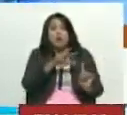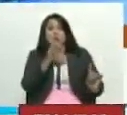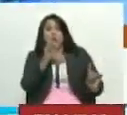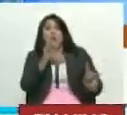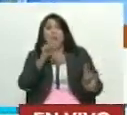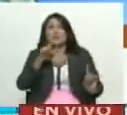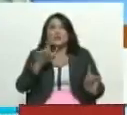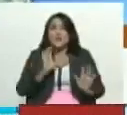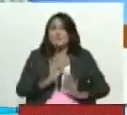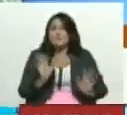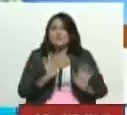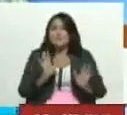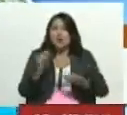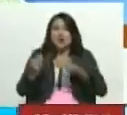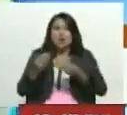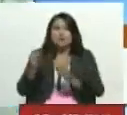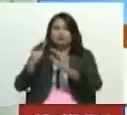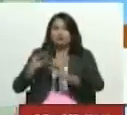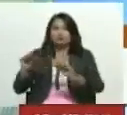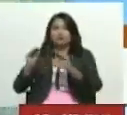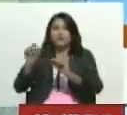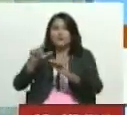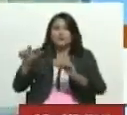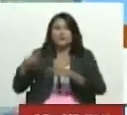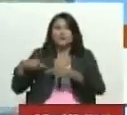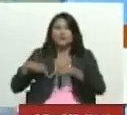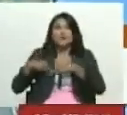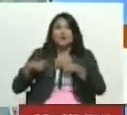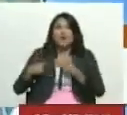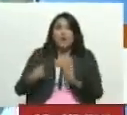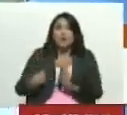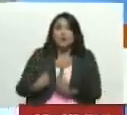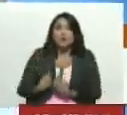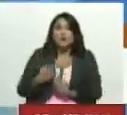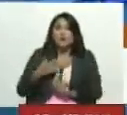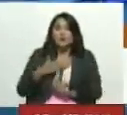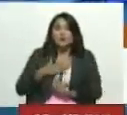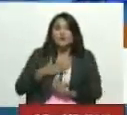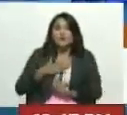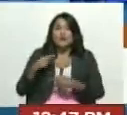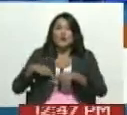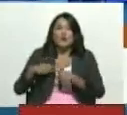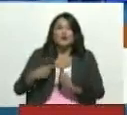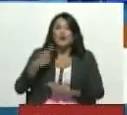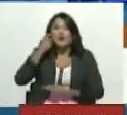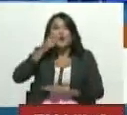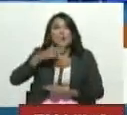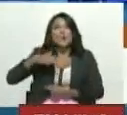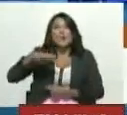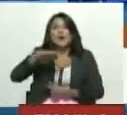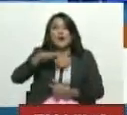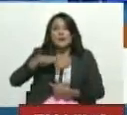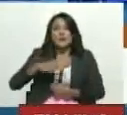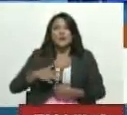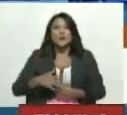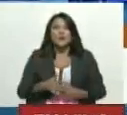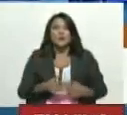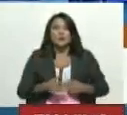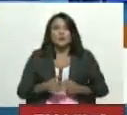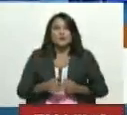convencer la gente es por el corazón Está bonita esa frase el corazón del pueblo porque